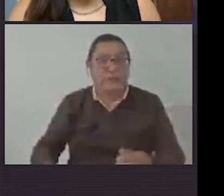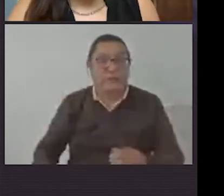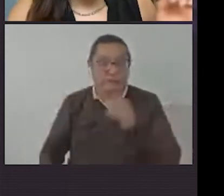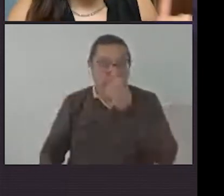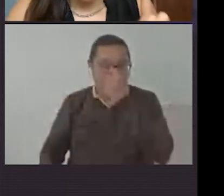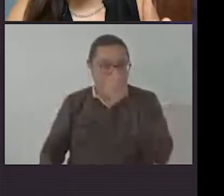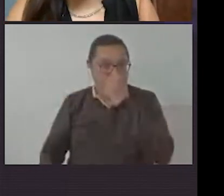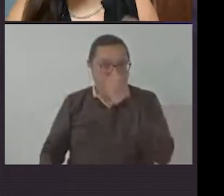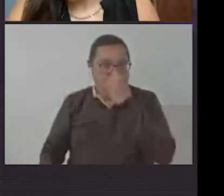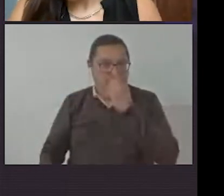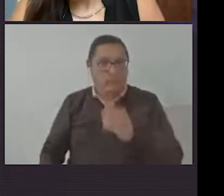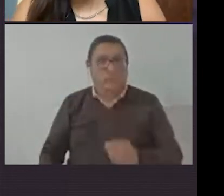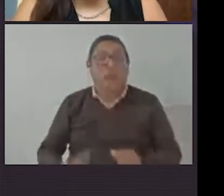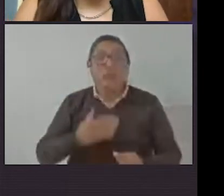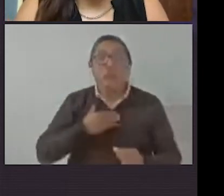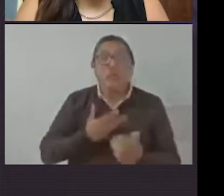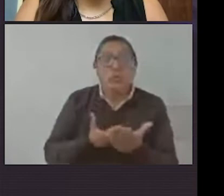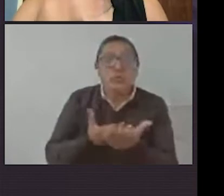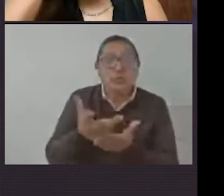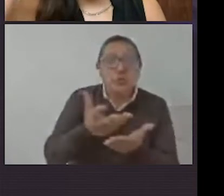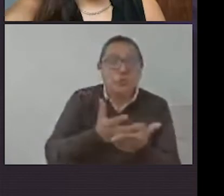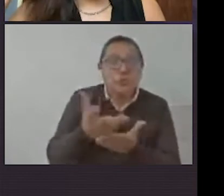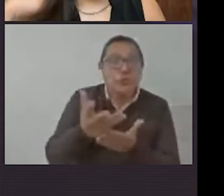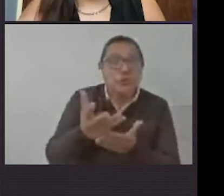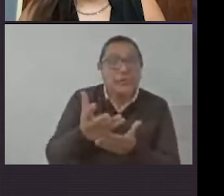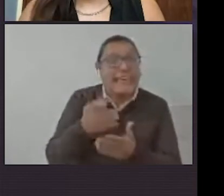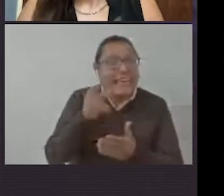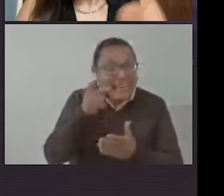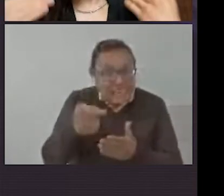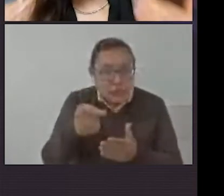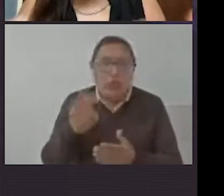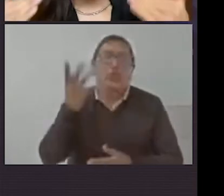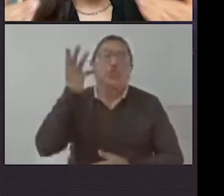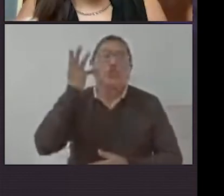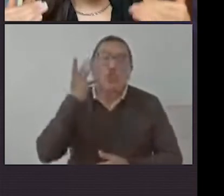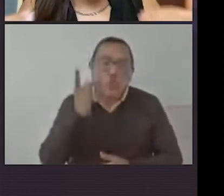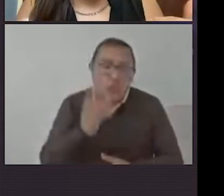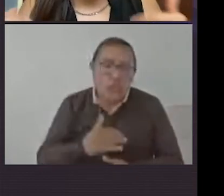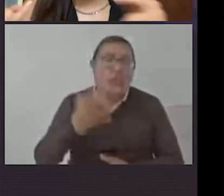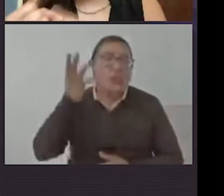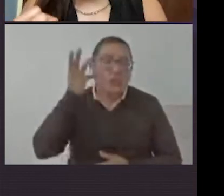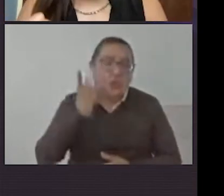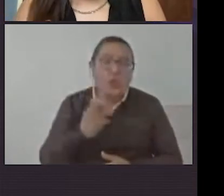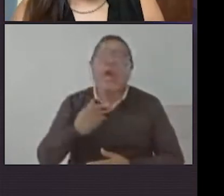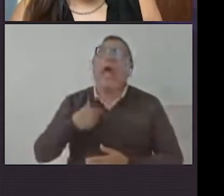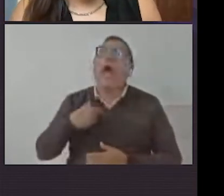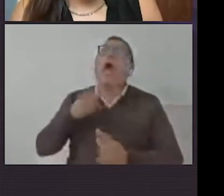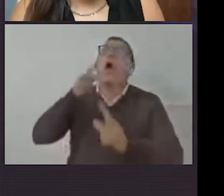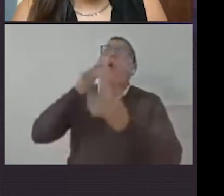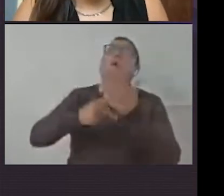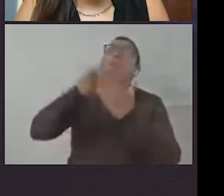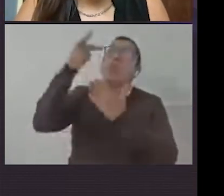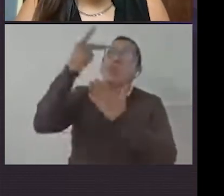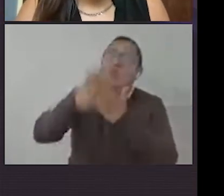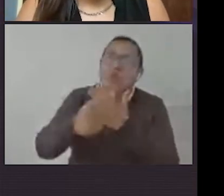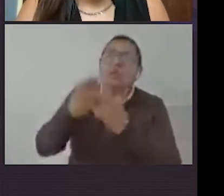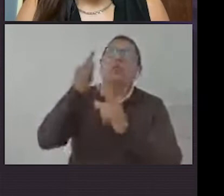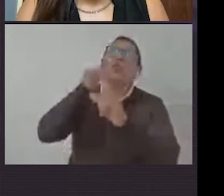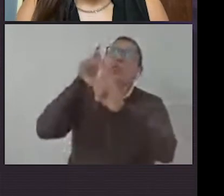Yo lo que te sugiero es que esto lo apliques todos los días. Aplícalo todos los días. ¿Cómo quiero sentirme al final del